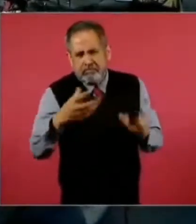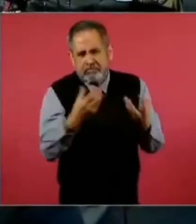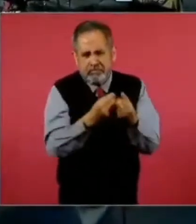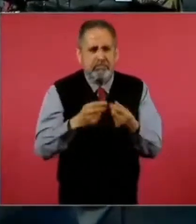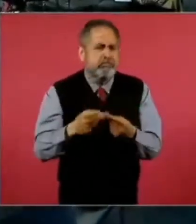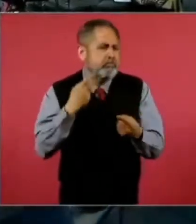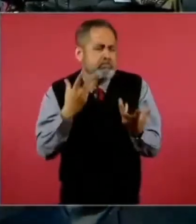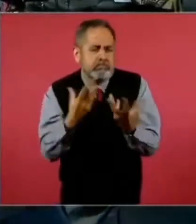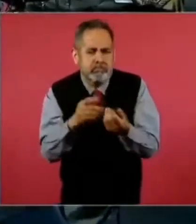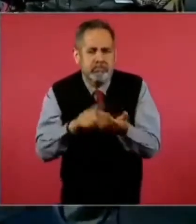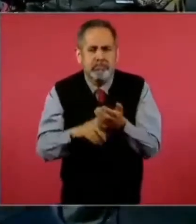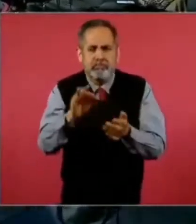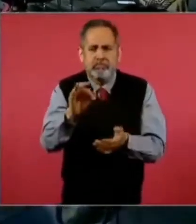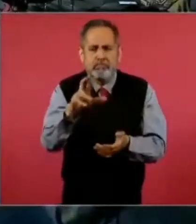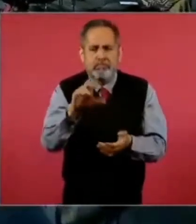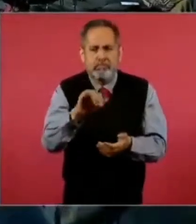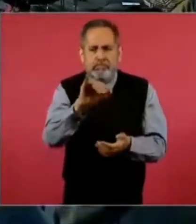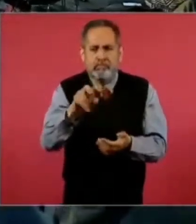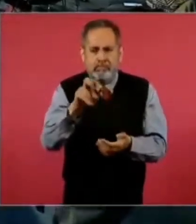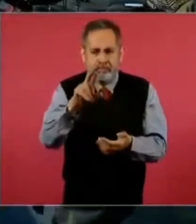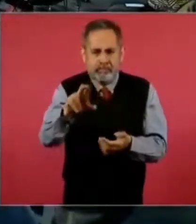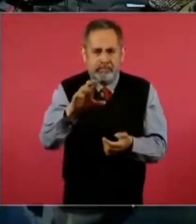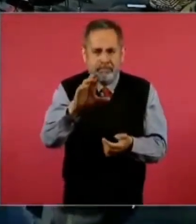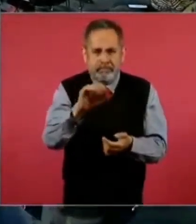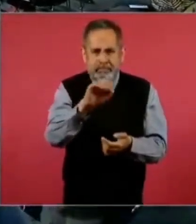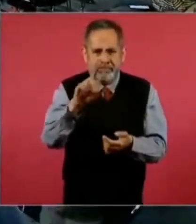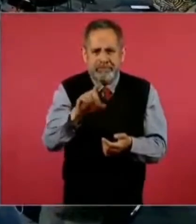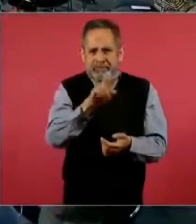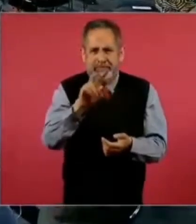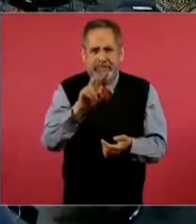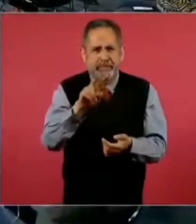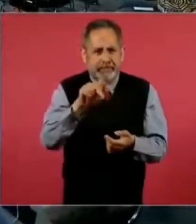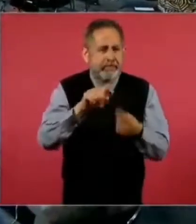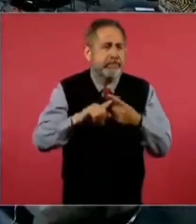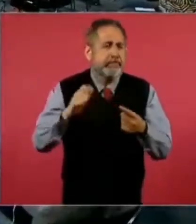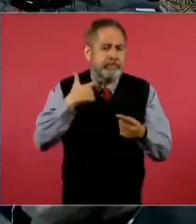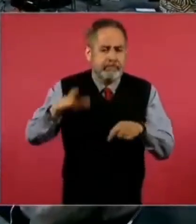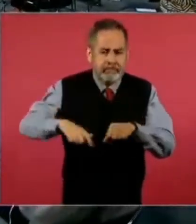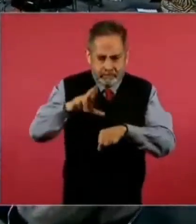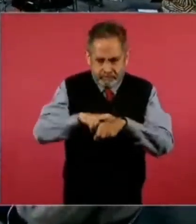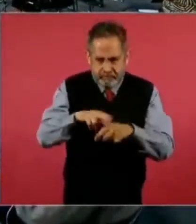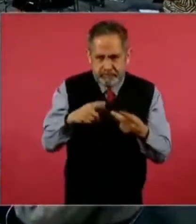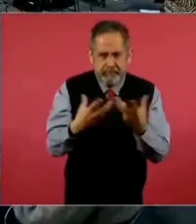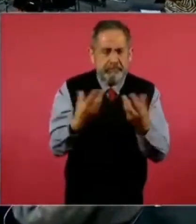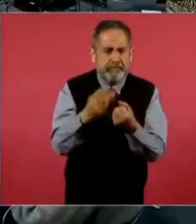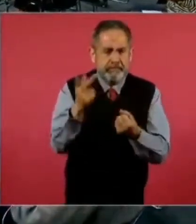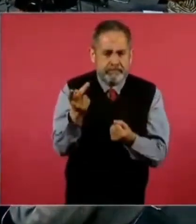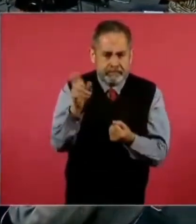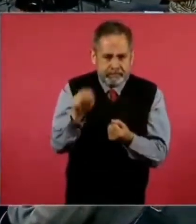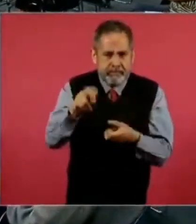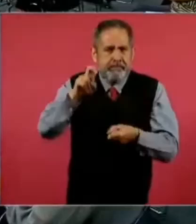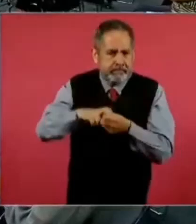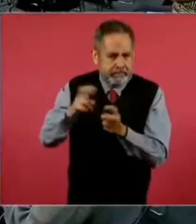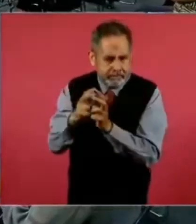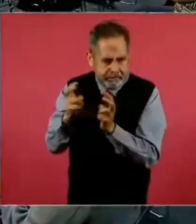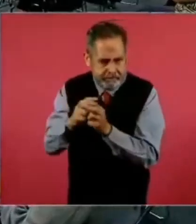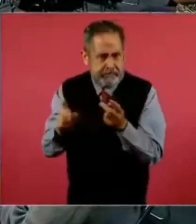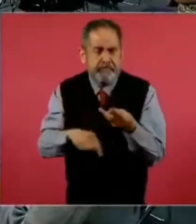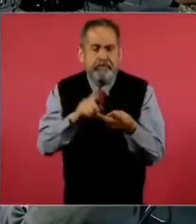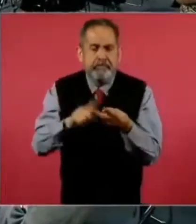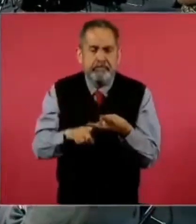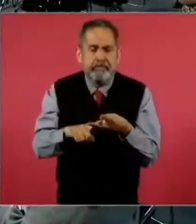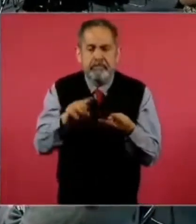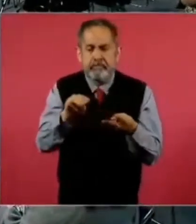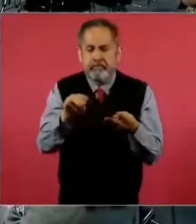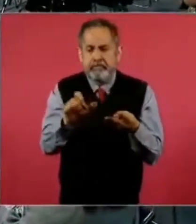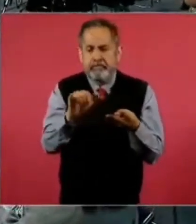como Francisco Javier García Cabeza de Vaca, exgobernador del Partido Acción Nacional en Tamaulipas, de